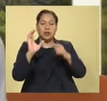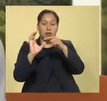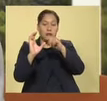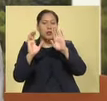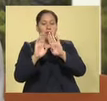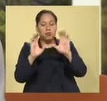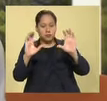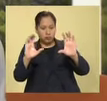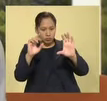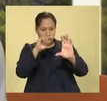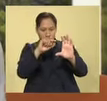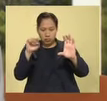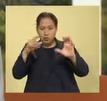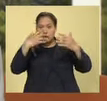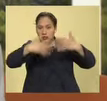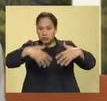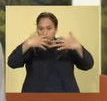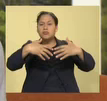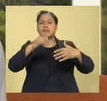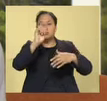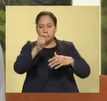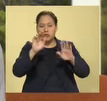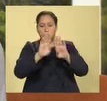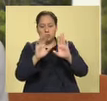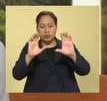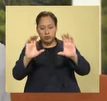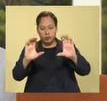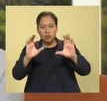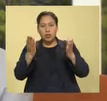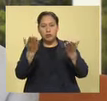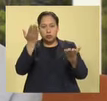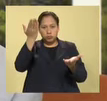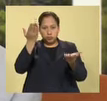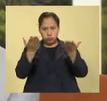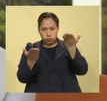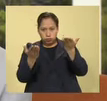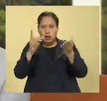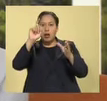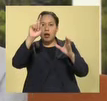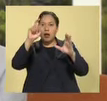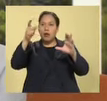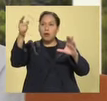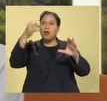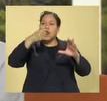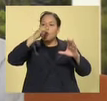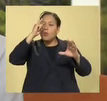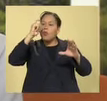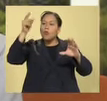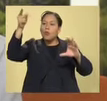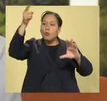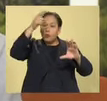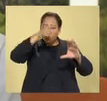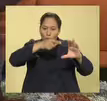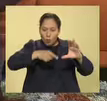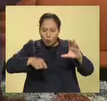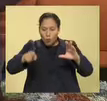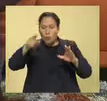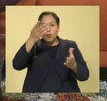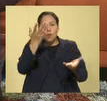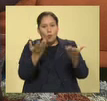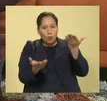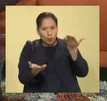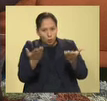creo que dentro de las funciones que tienen es mantener el equilibrio de los líquidos en el organismo.